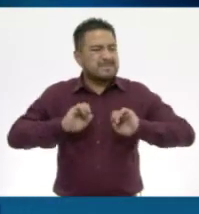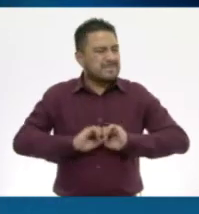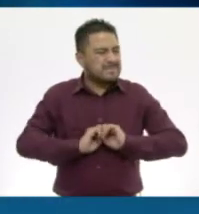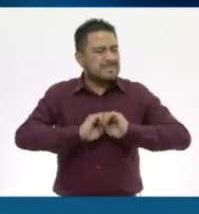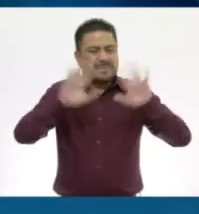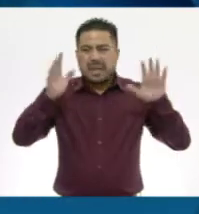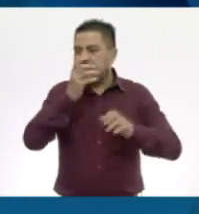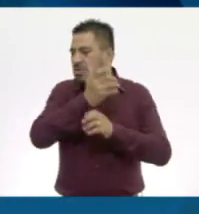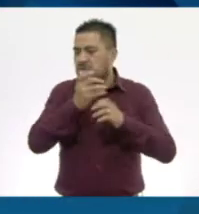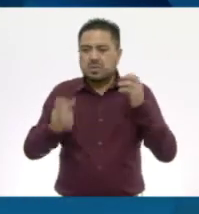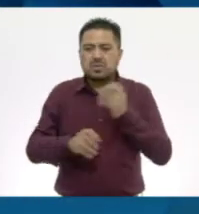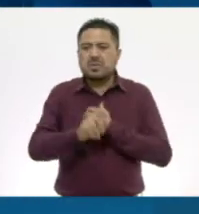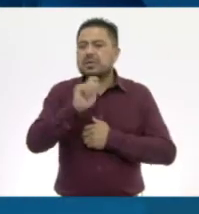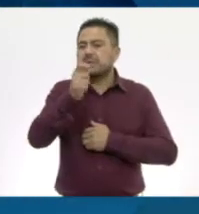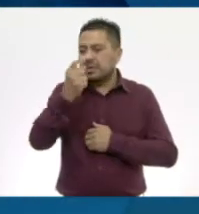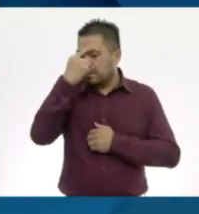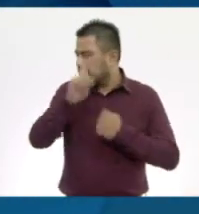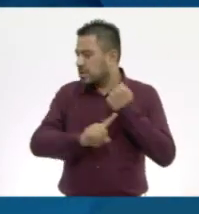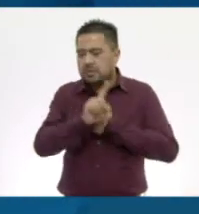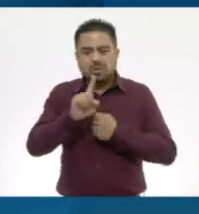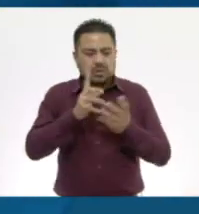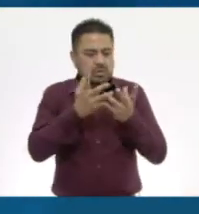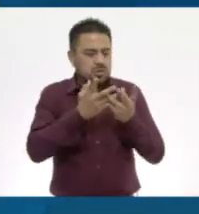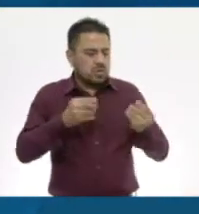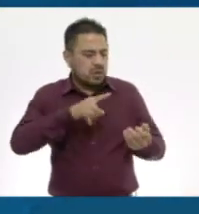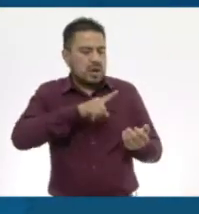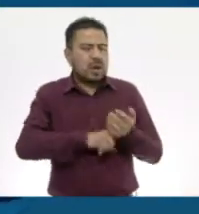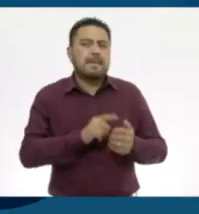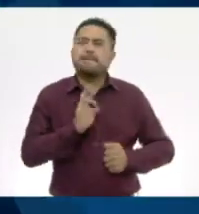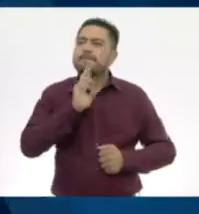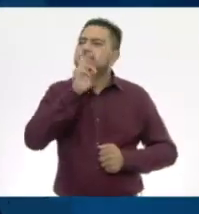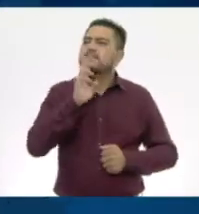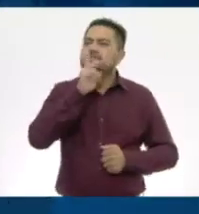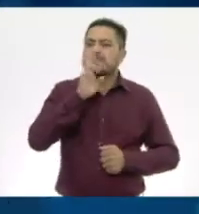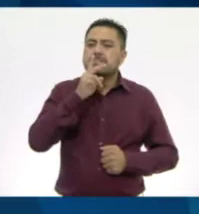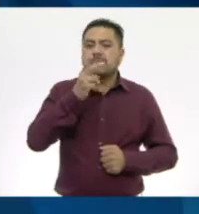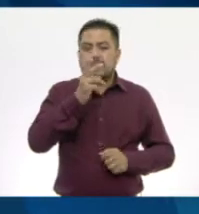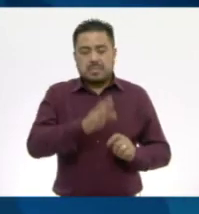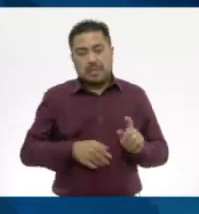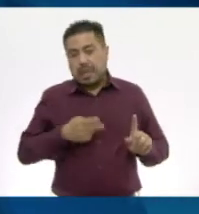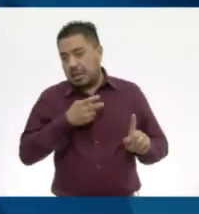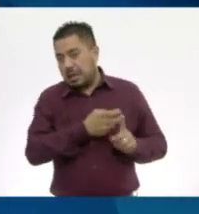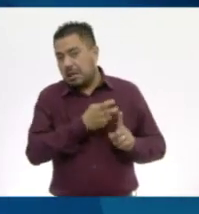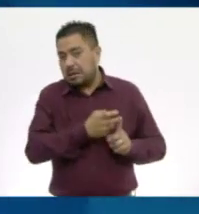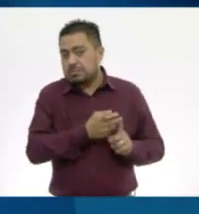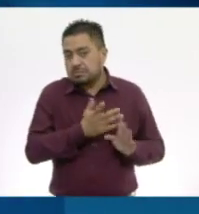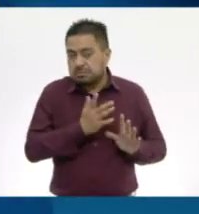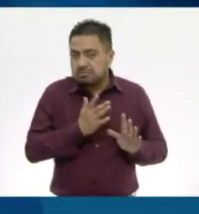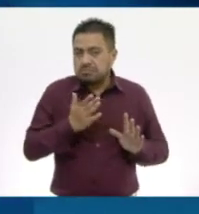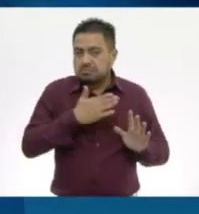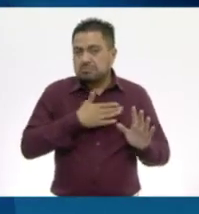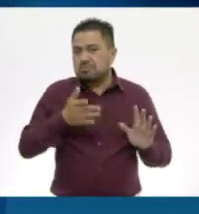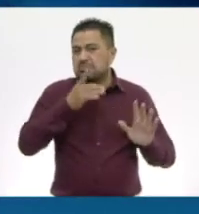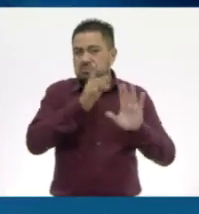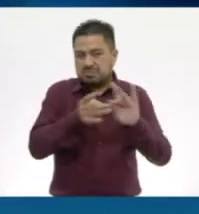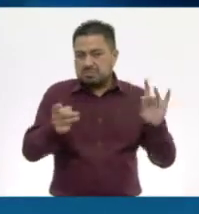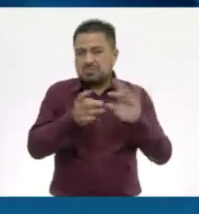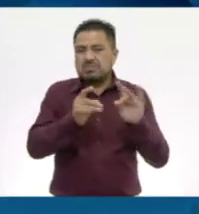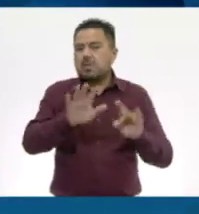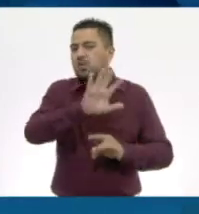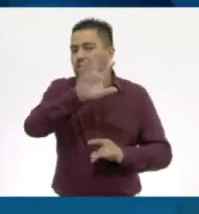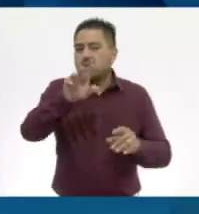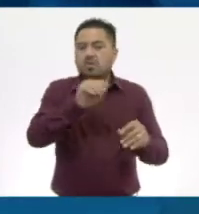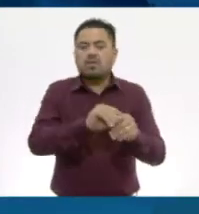una situación para resolverla de la mejor manera. Y en este caso sería muy bueno que